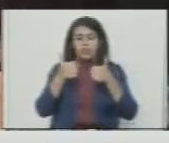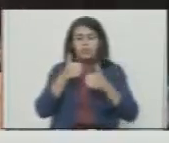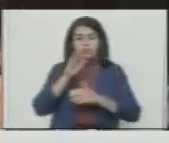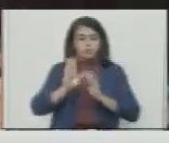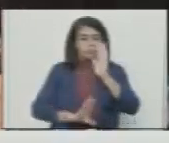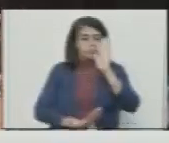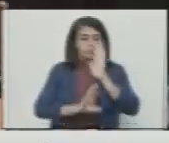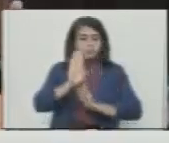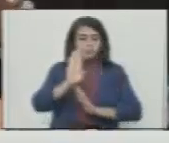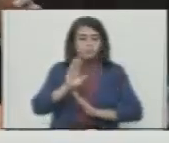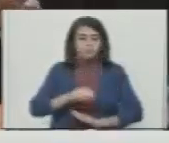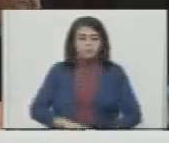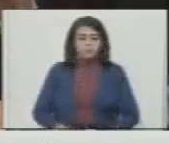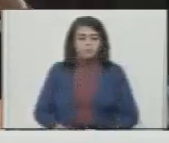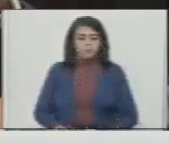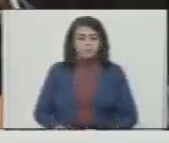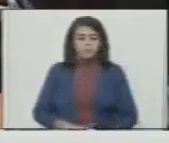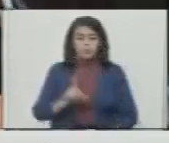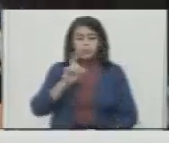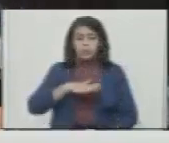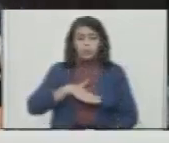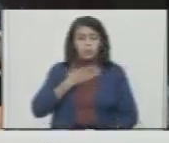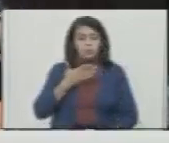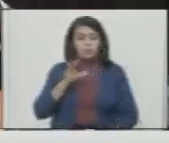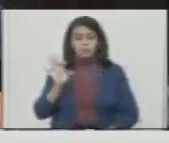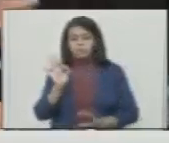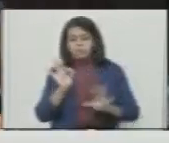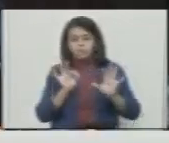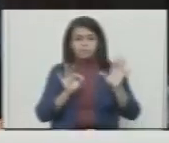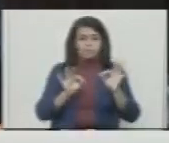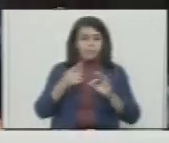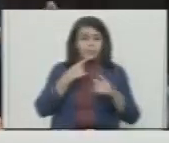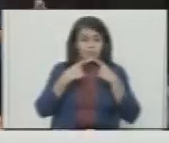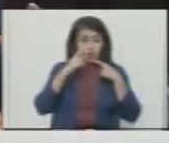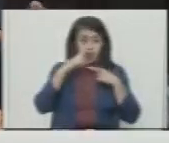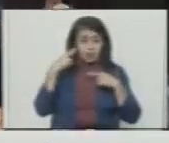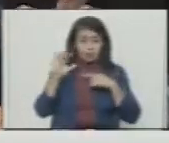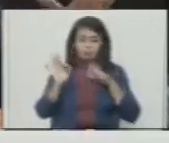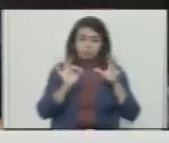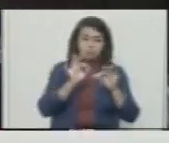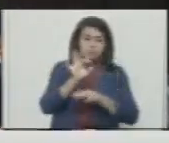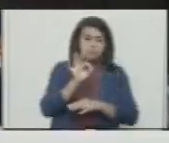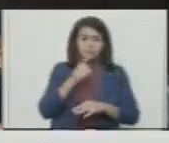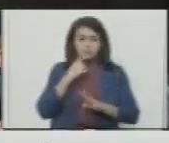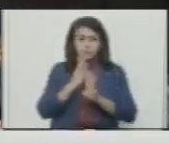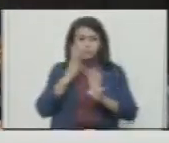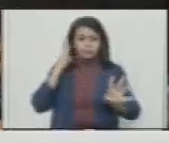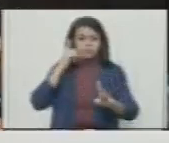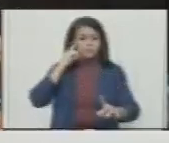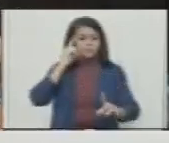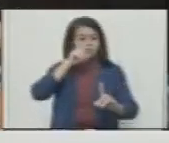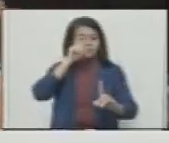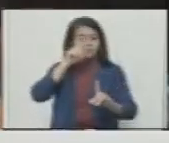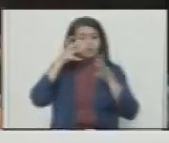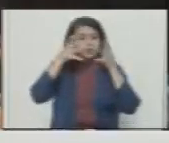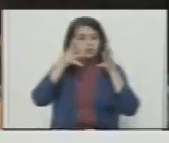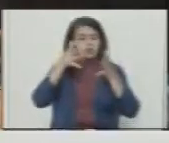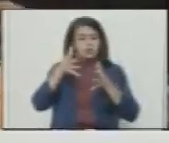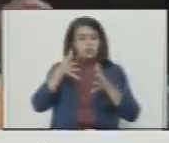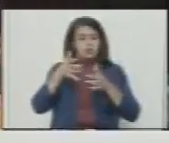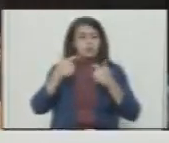bienestar y nuestro progreso. No podemos optar, dijo Rivas, a sus tropas,